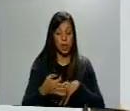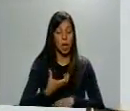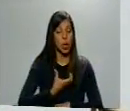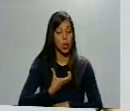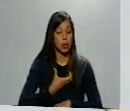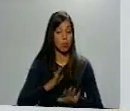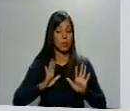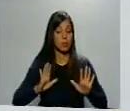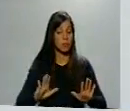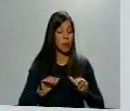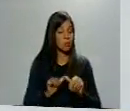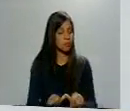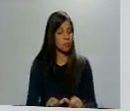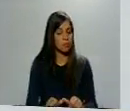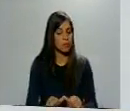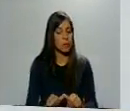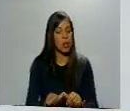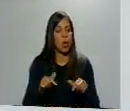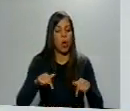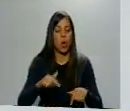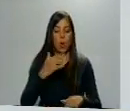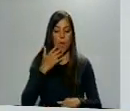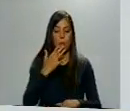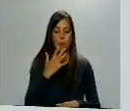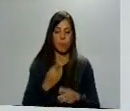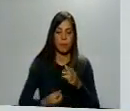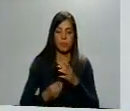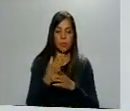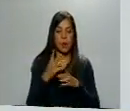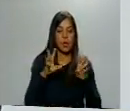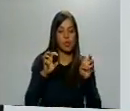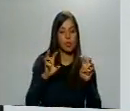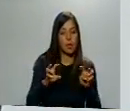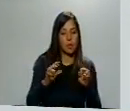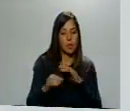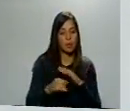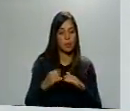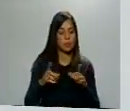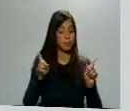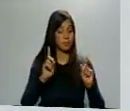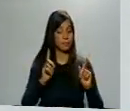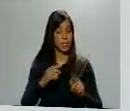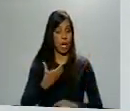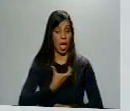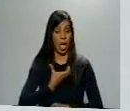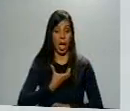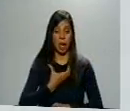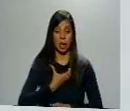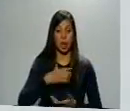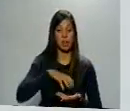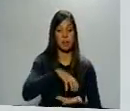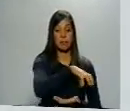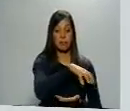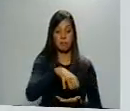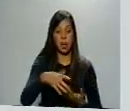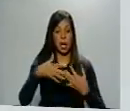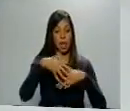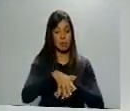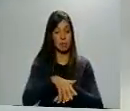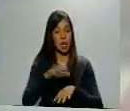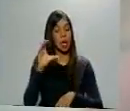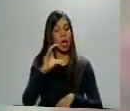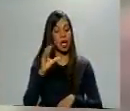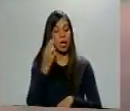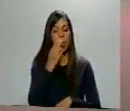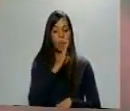tenemos la necesidad de crear una nueva institución, sino los alcaldes deberíamos tener todo el compromiso, más bien,